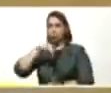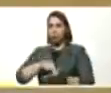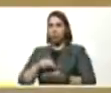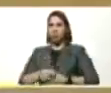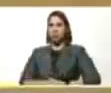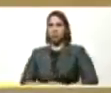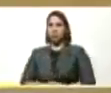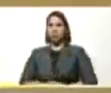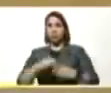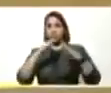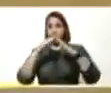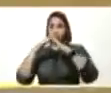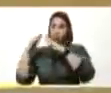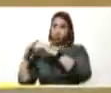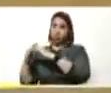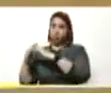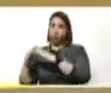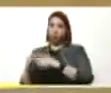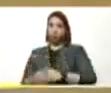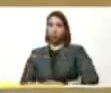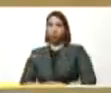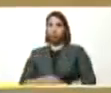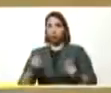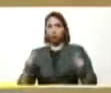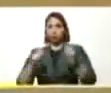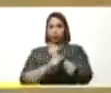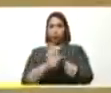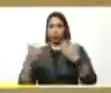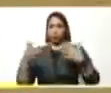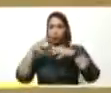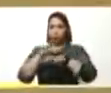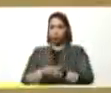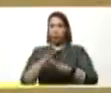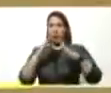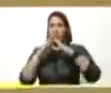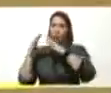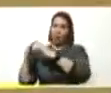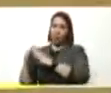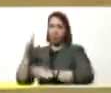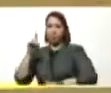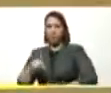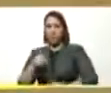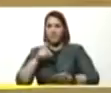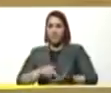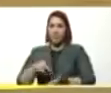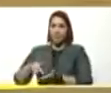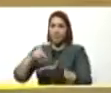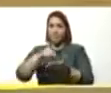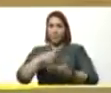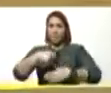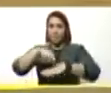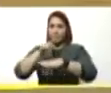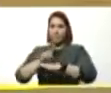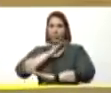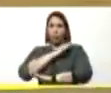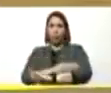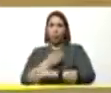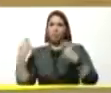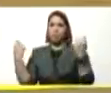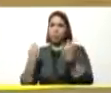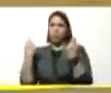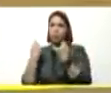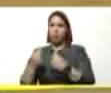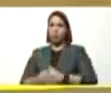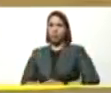de Hábitat y Vivienda, la transformación integral del hábitat, la participación protagónica del poder popular,